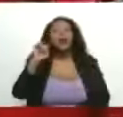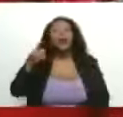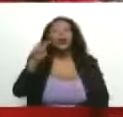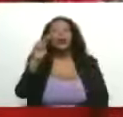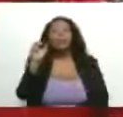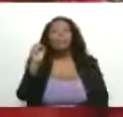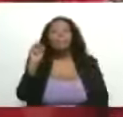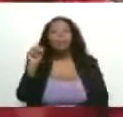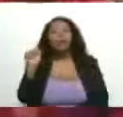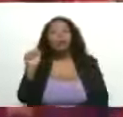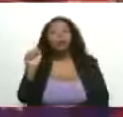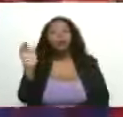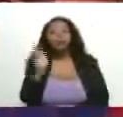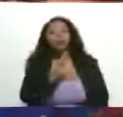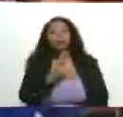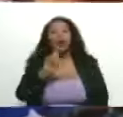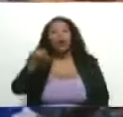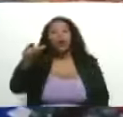Carlos Arbelo.